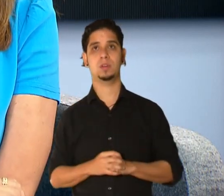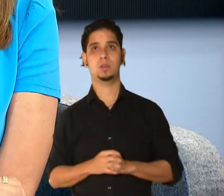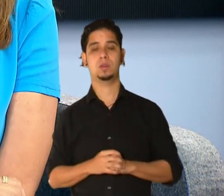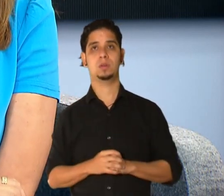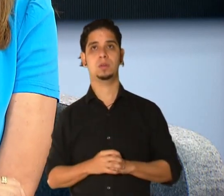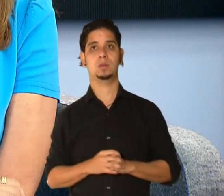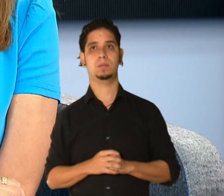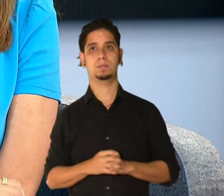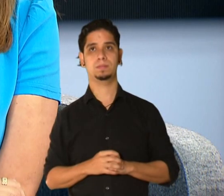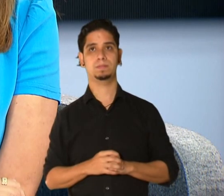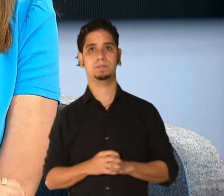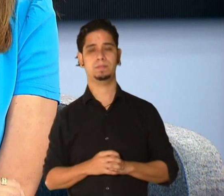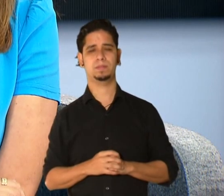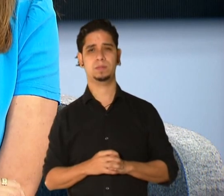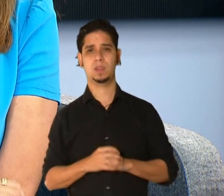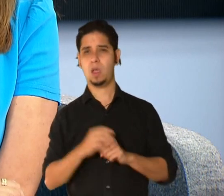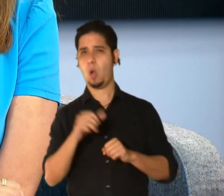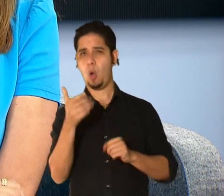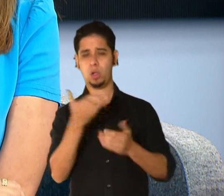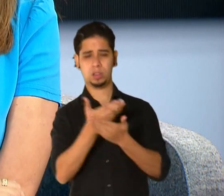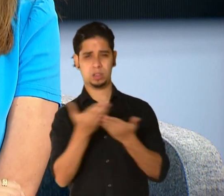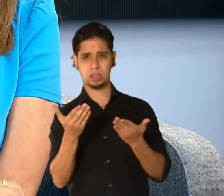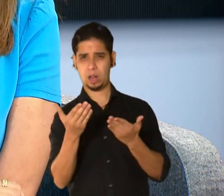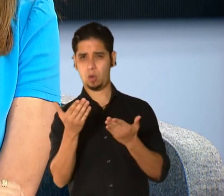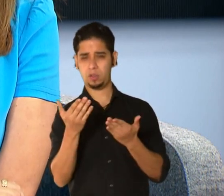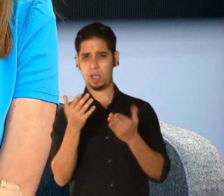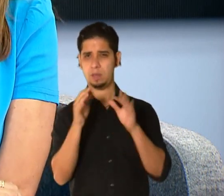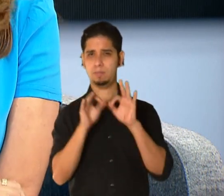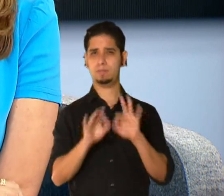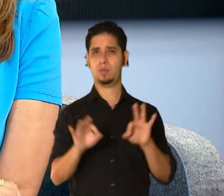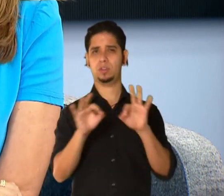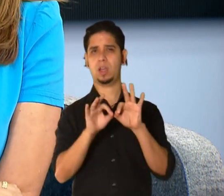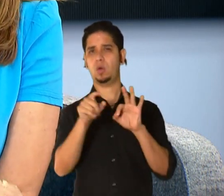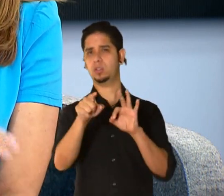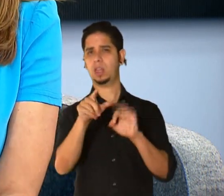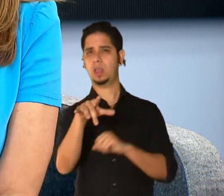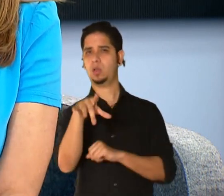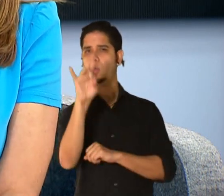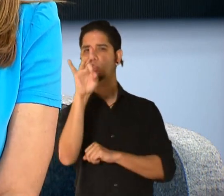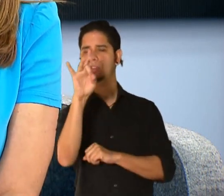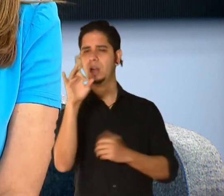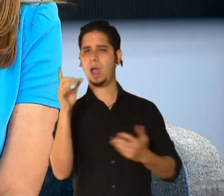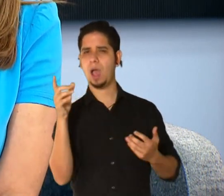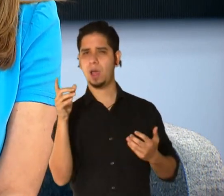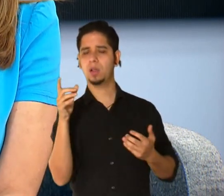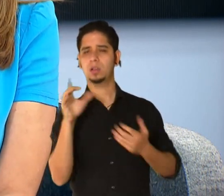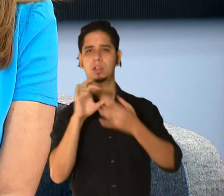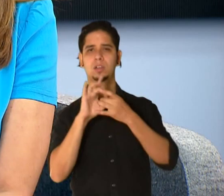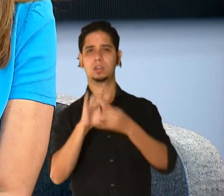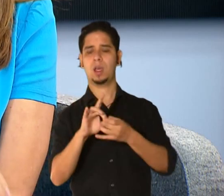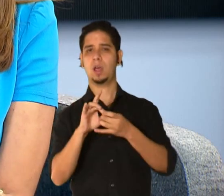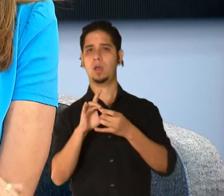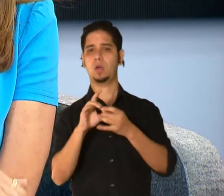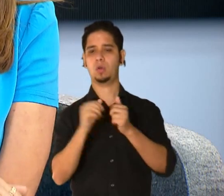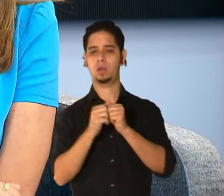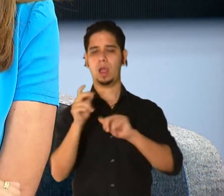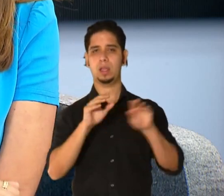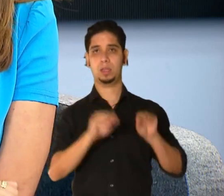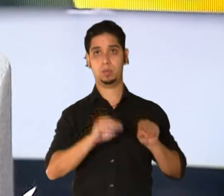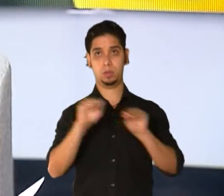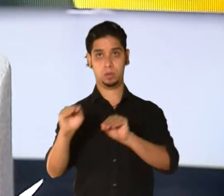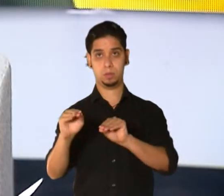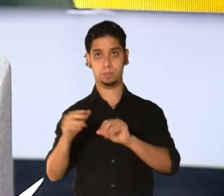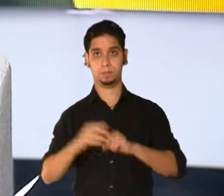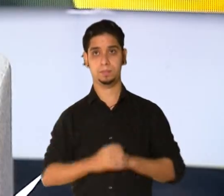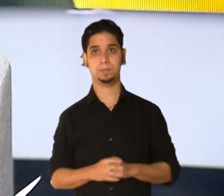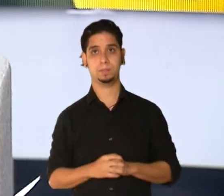todos. Sí. ¿Qué otro dato importante encontraron en términos del desplazamiento de esas personas? Bueno,